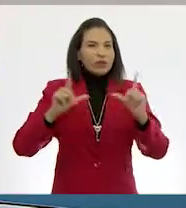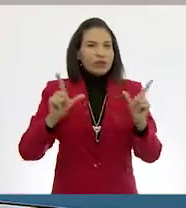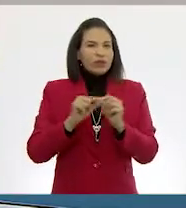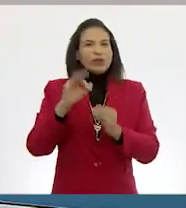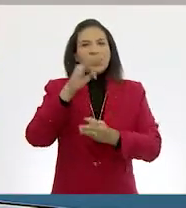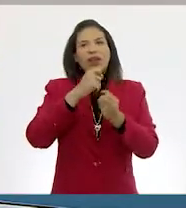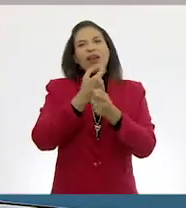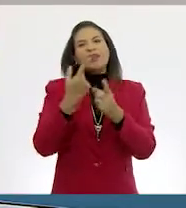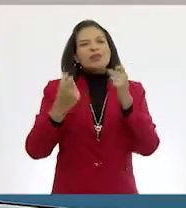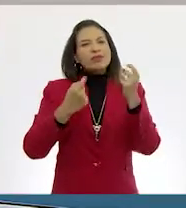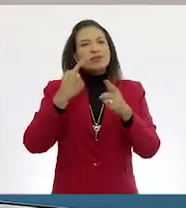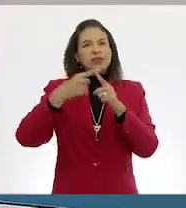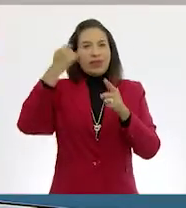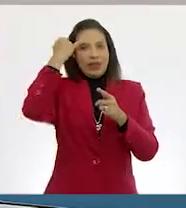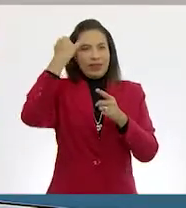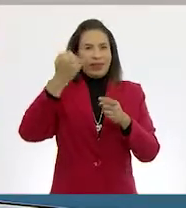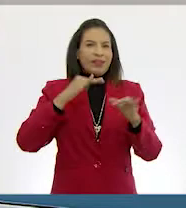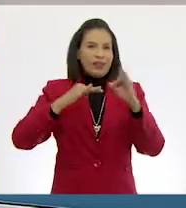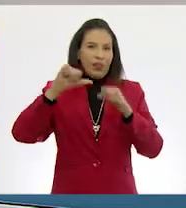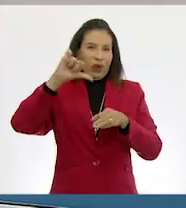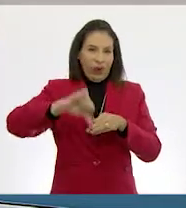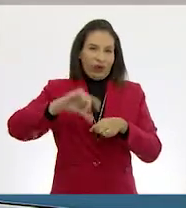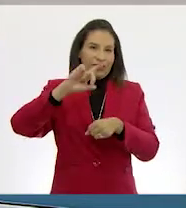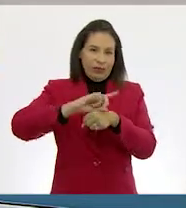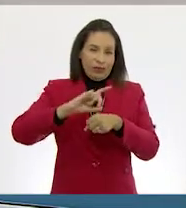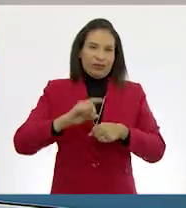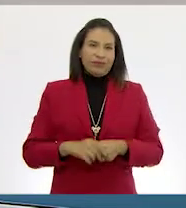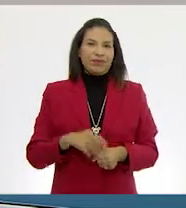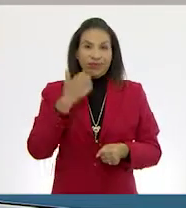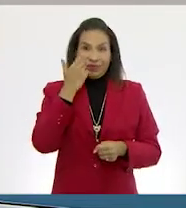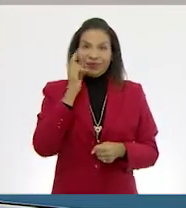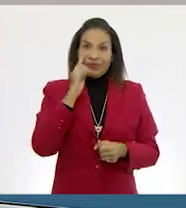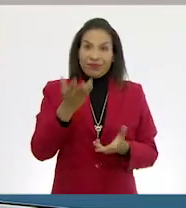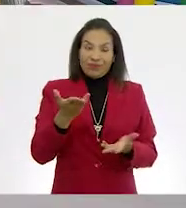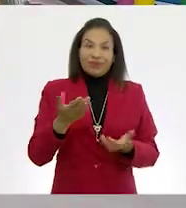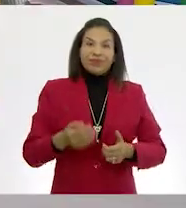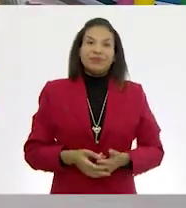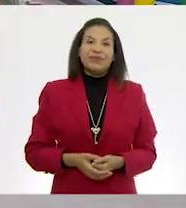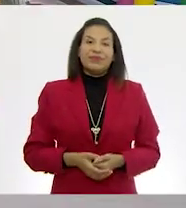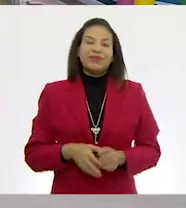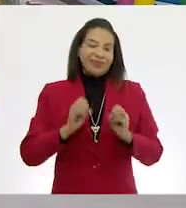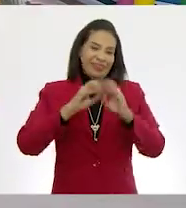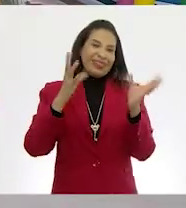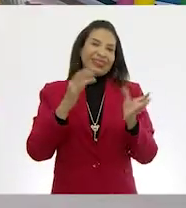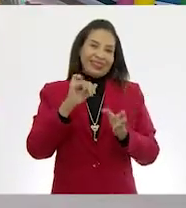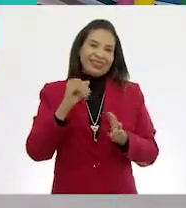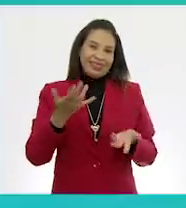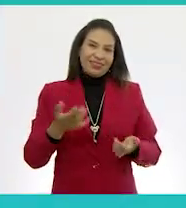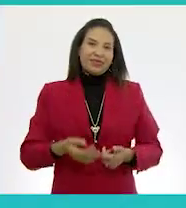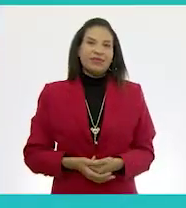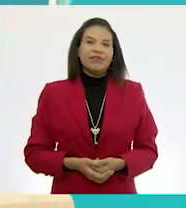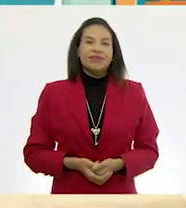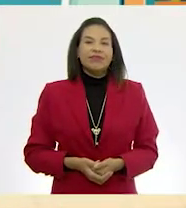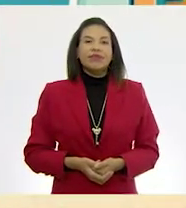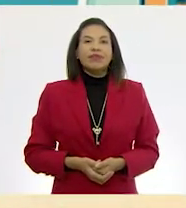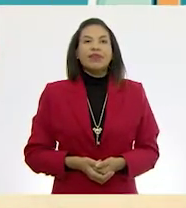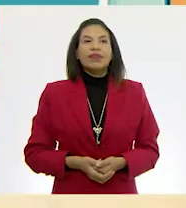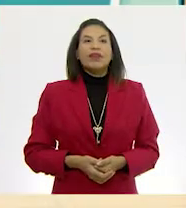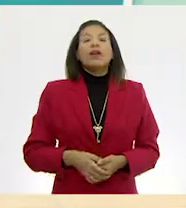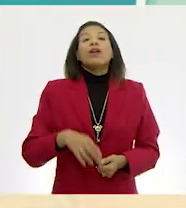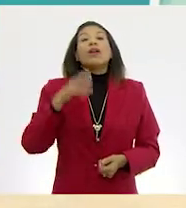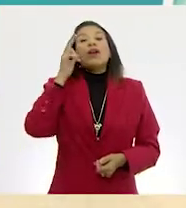algunas ideas que trabajamos el día de hoy les parece si claro que sí hola